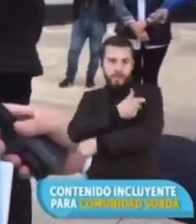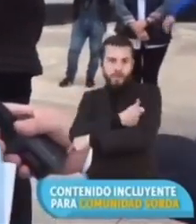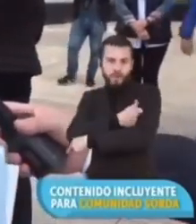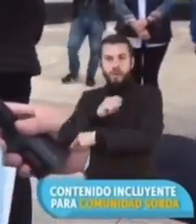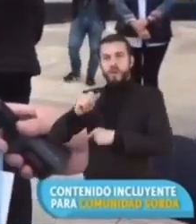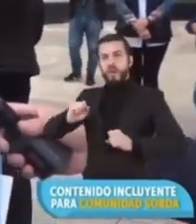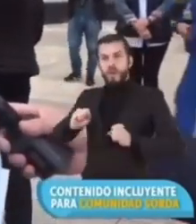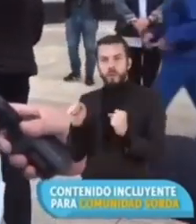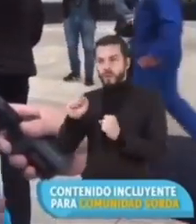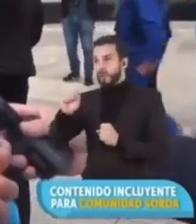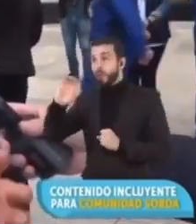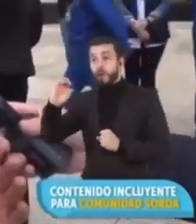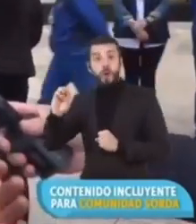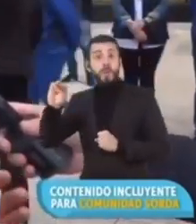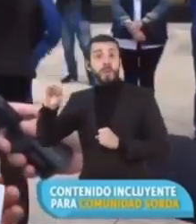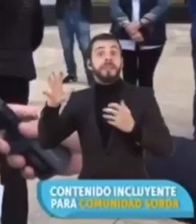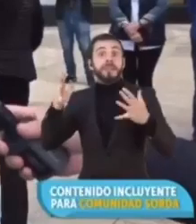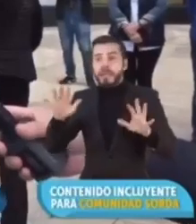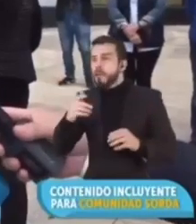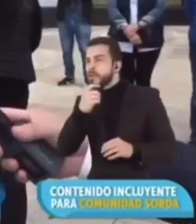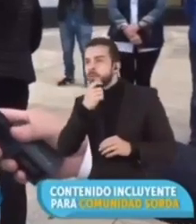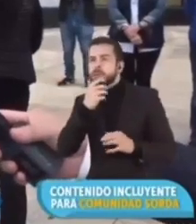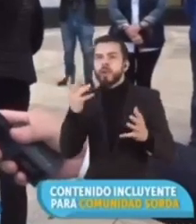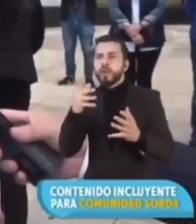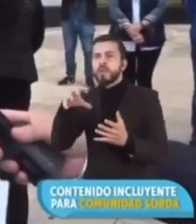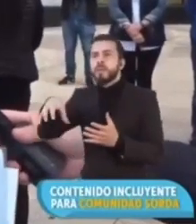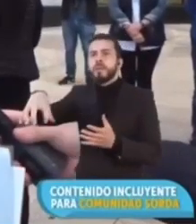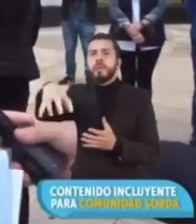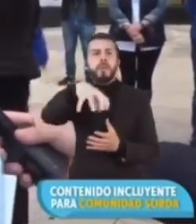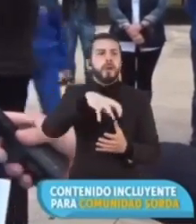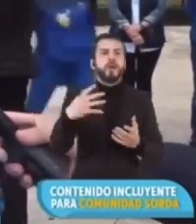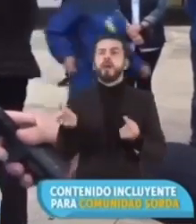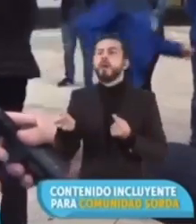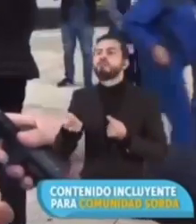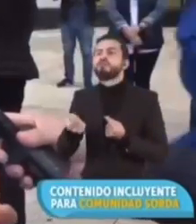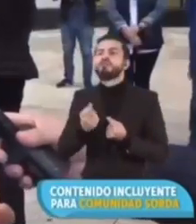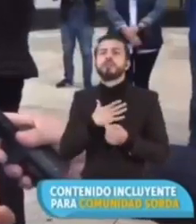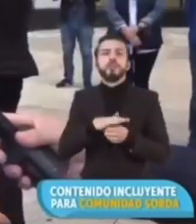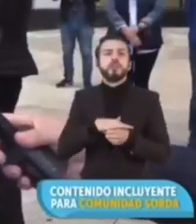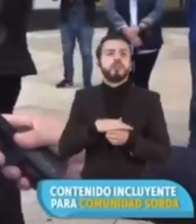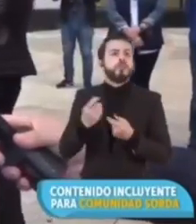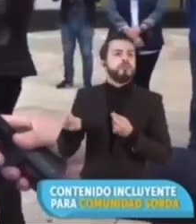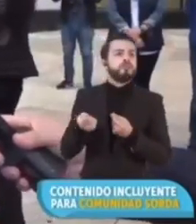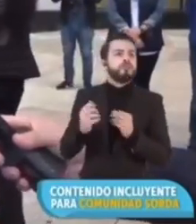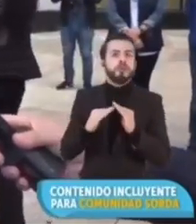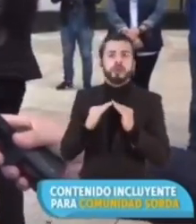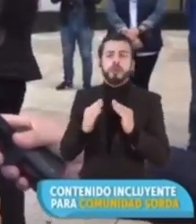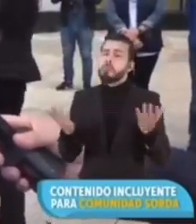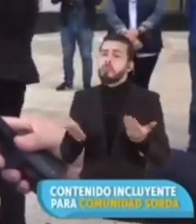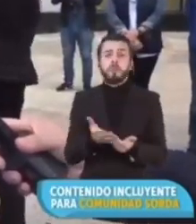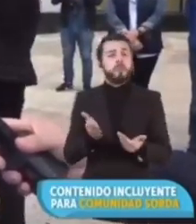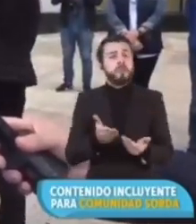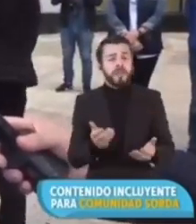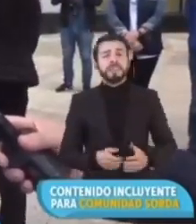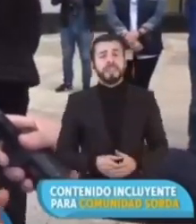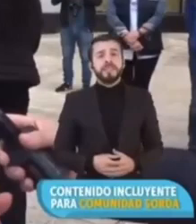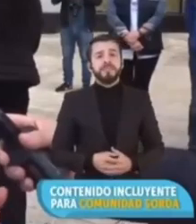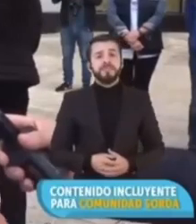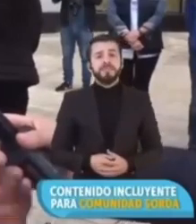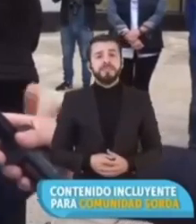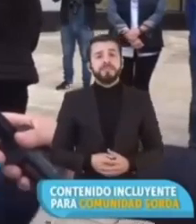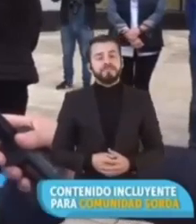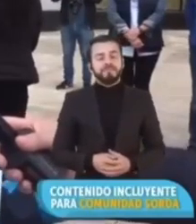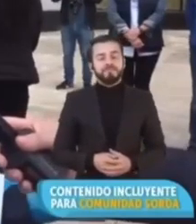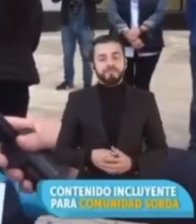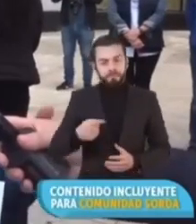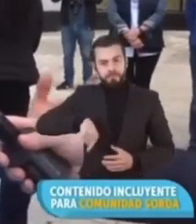vacunado o, como le digo, hace su propia cita con su EPS. Es relativamente fácil. Estamos con una